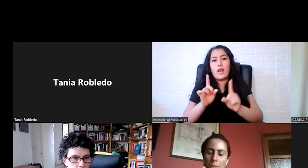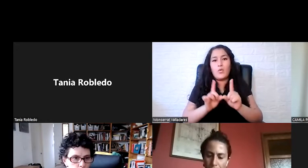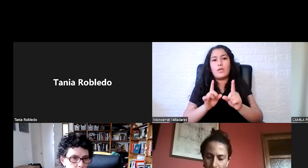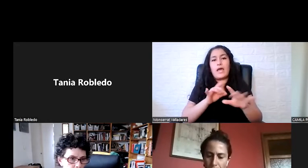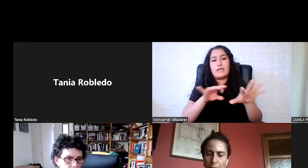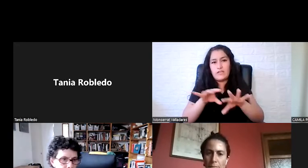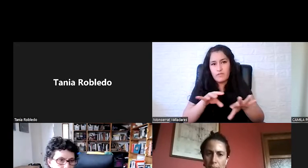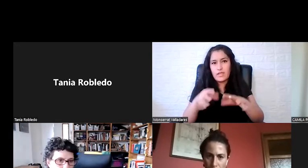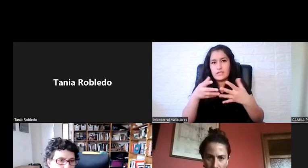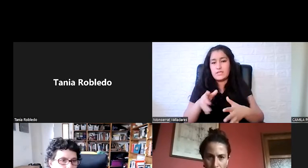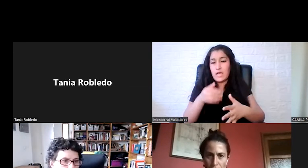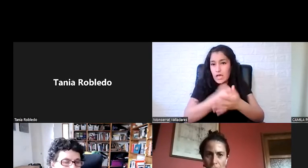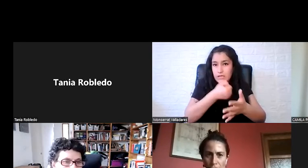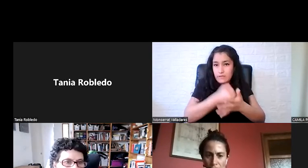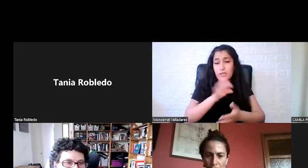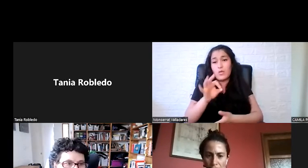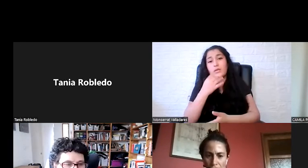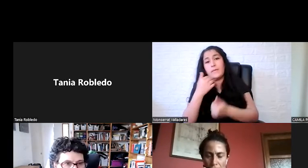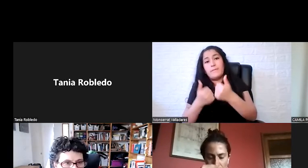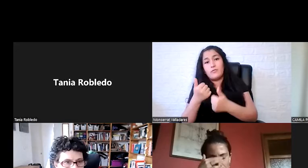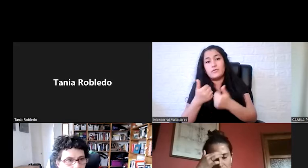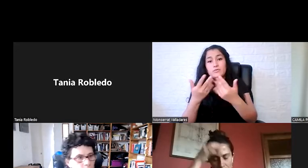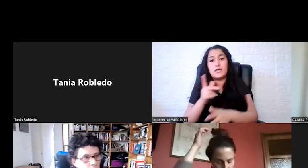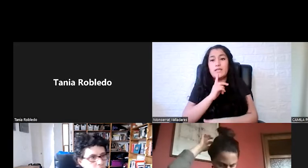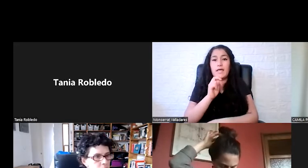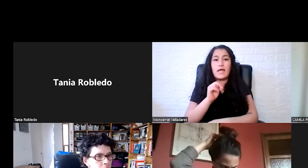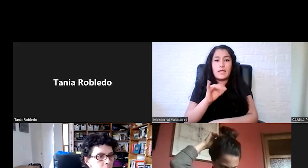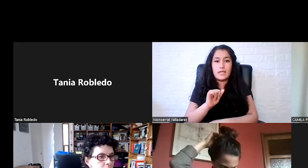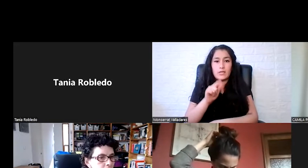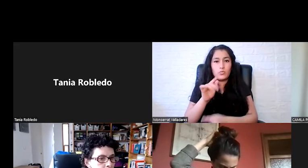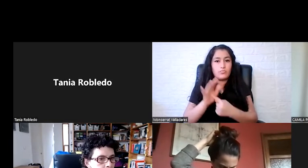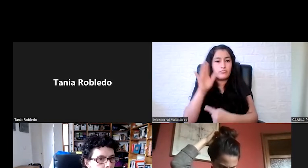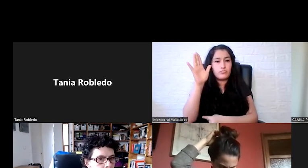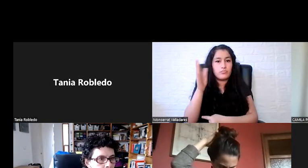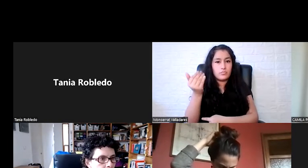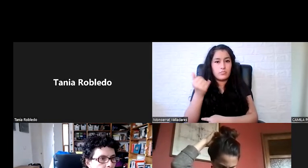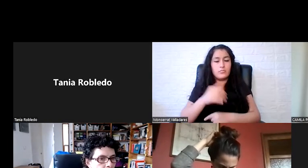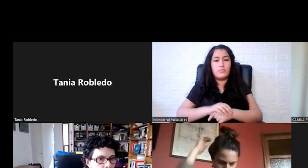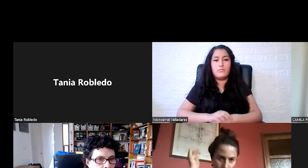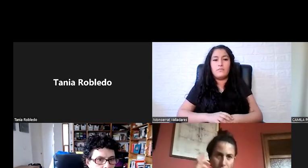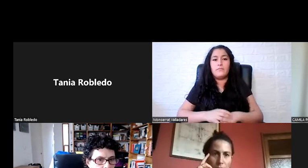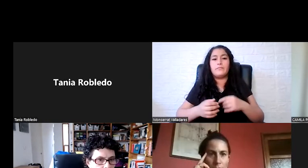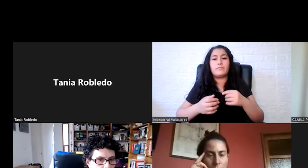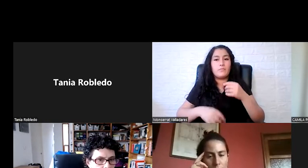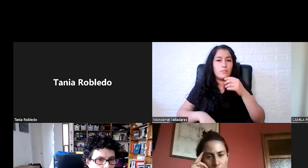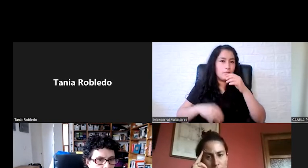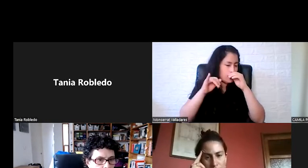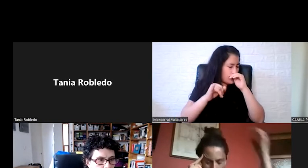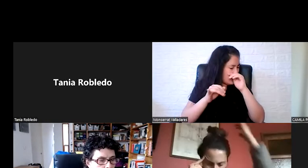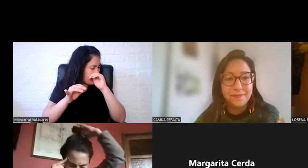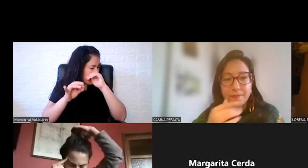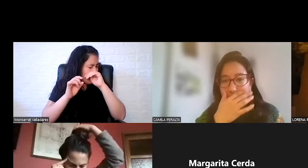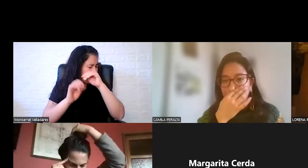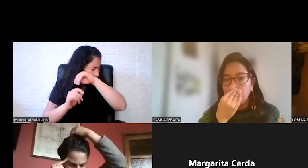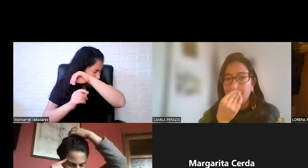sean activistas o profesionales. Tania, tienes tu manito levantada, dale nomás. Sí, no,